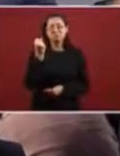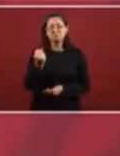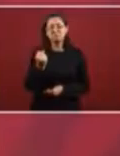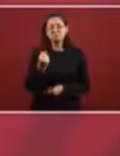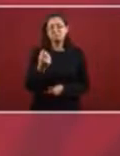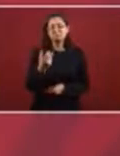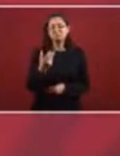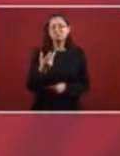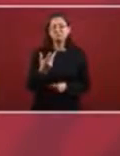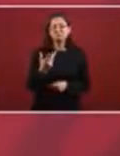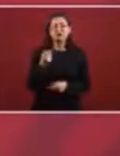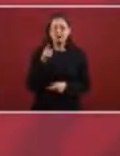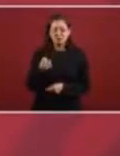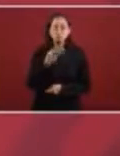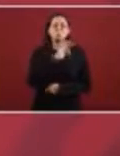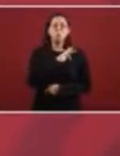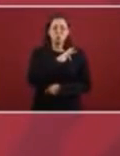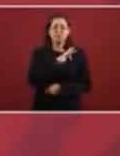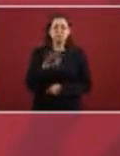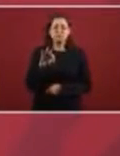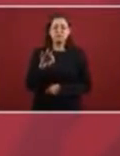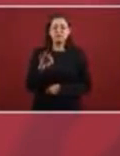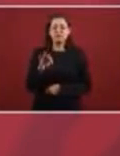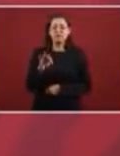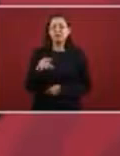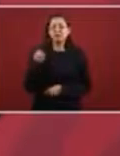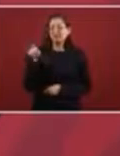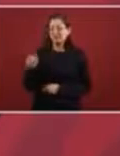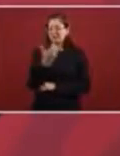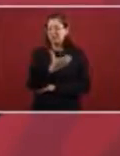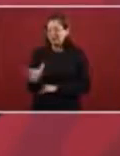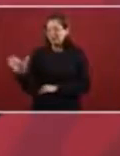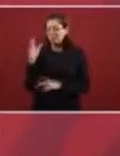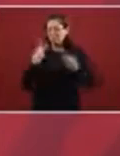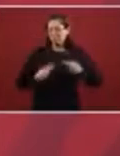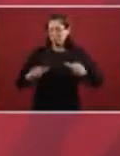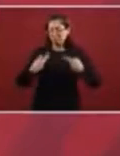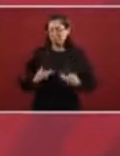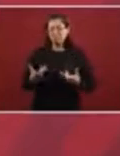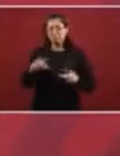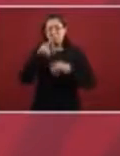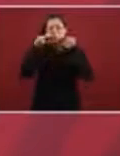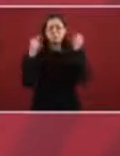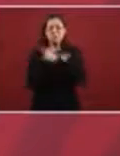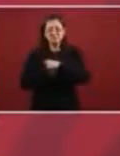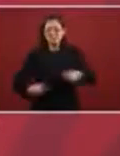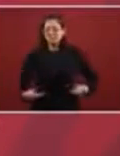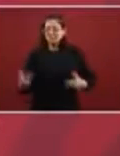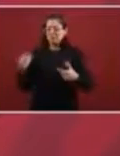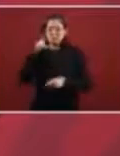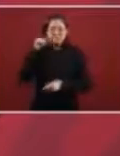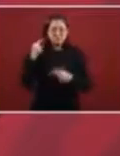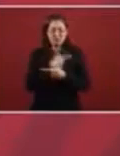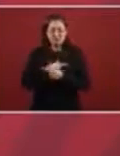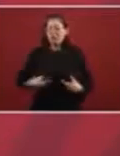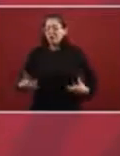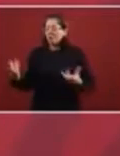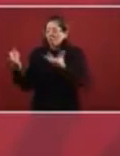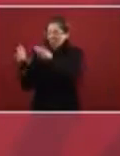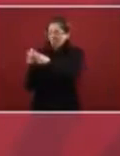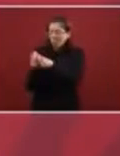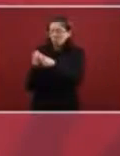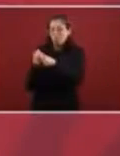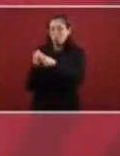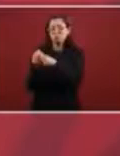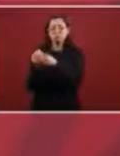la alianza con el movimiento del campesino con zapato se